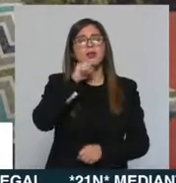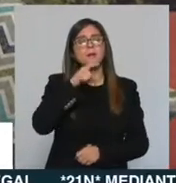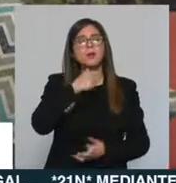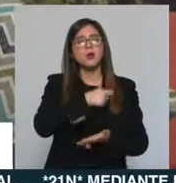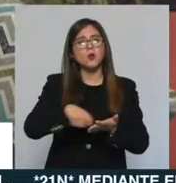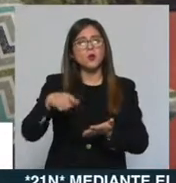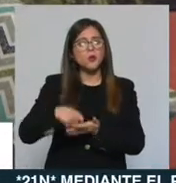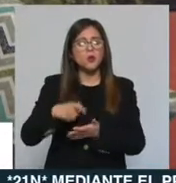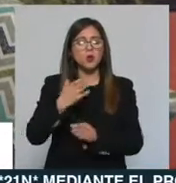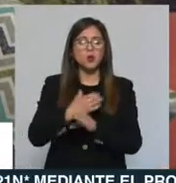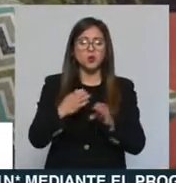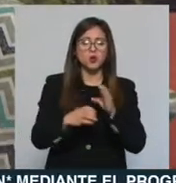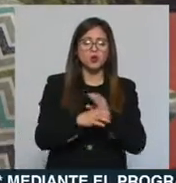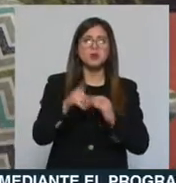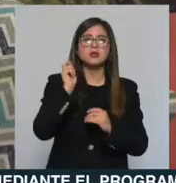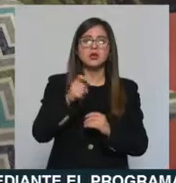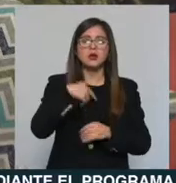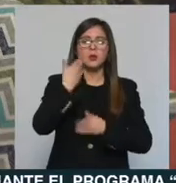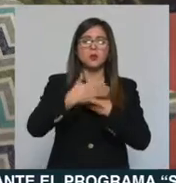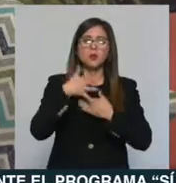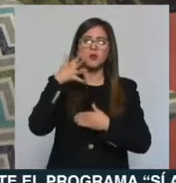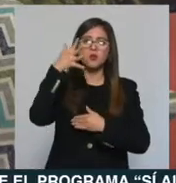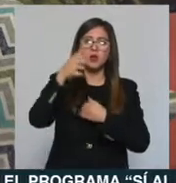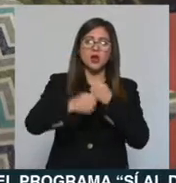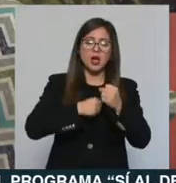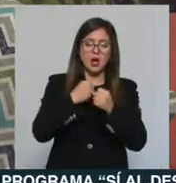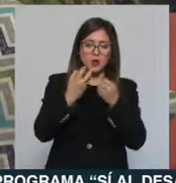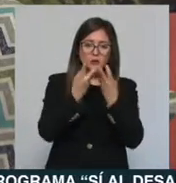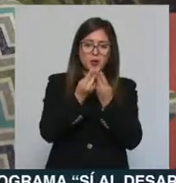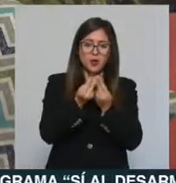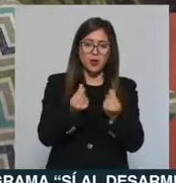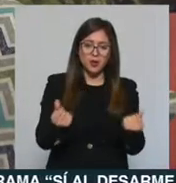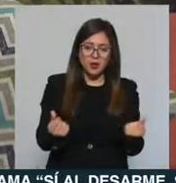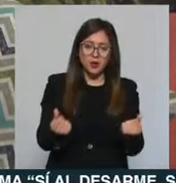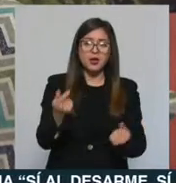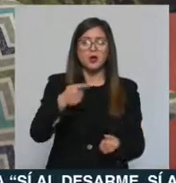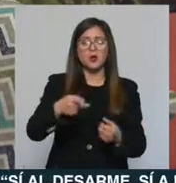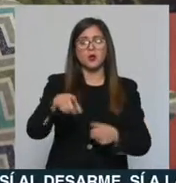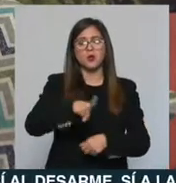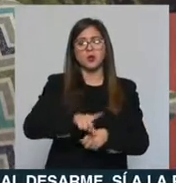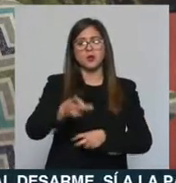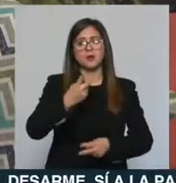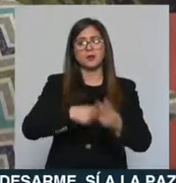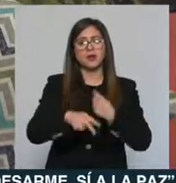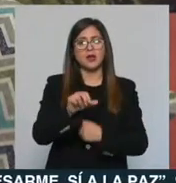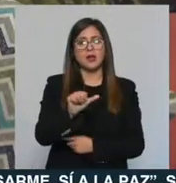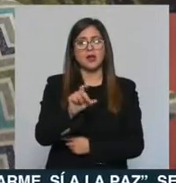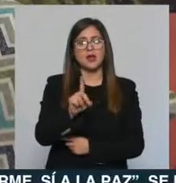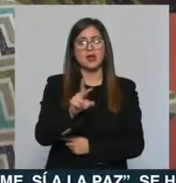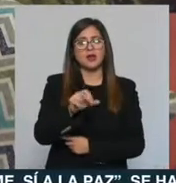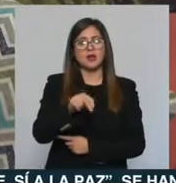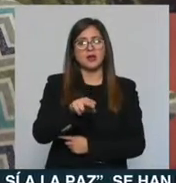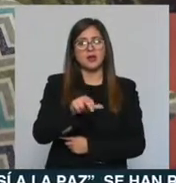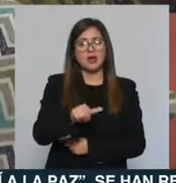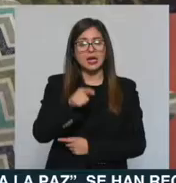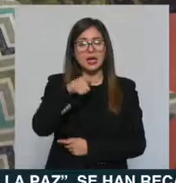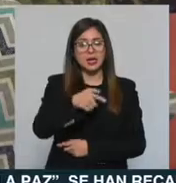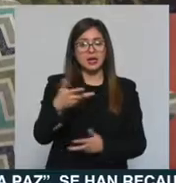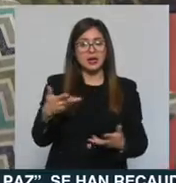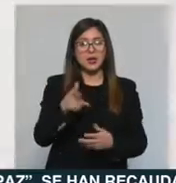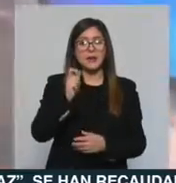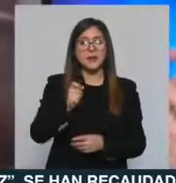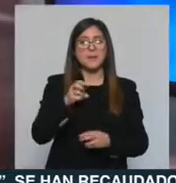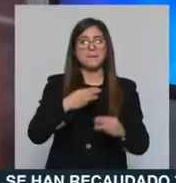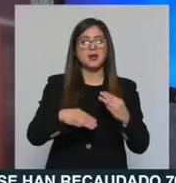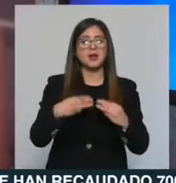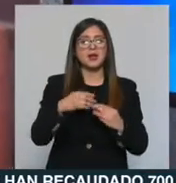productos biodegradables y también ecológicos. Y para esto, pues nos acompaña el día de hoy Adriana Lozada. Ella es la organizadora del Mercado